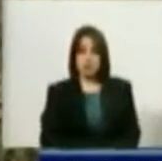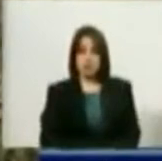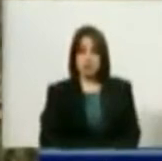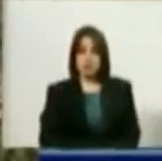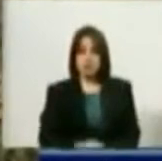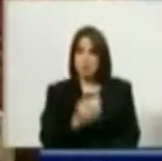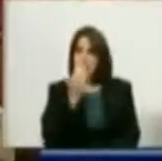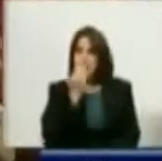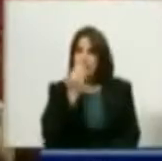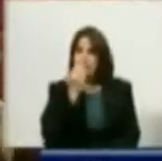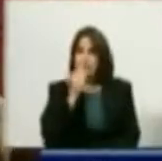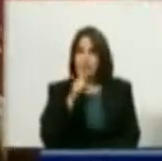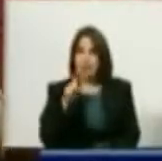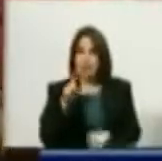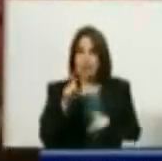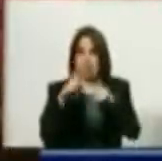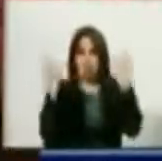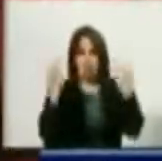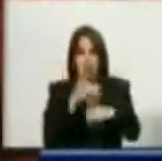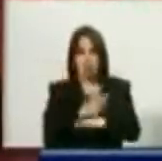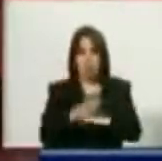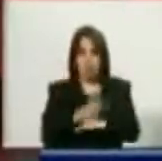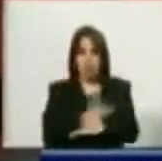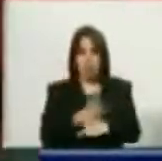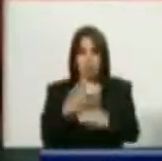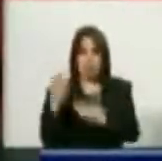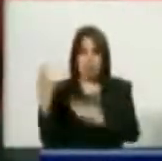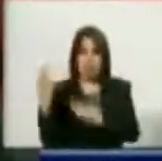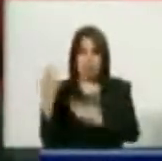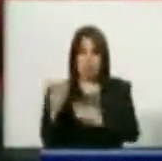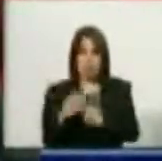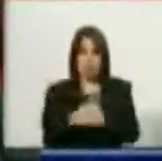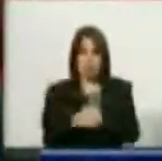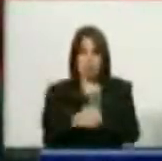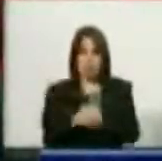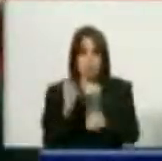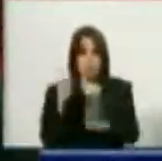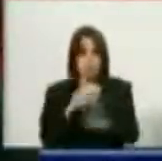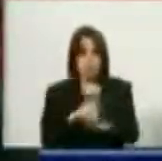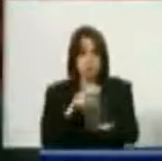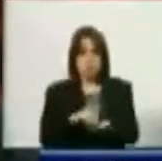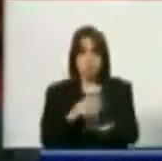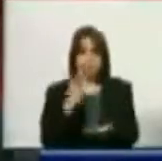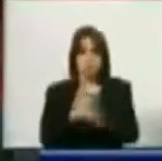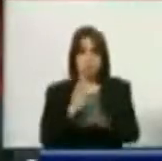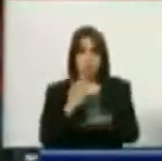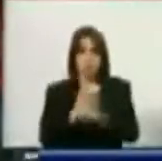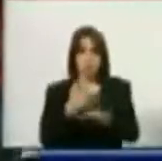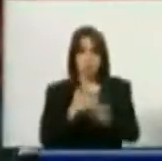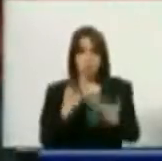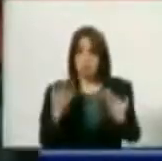carnairo con presenta y siempre consecuente